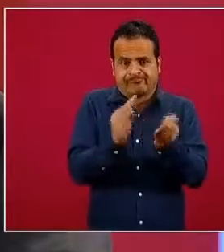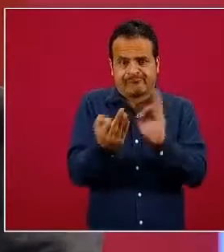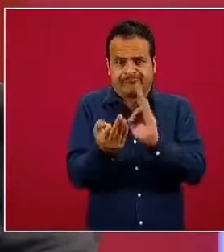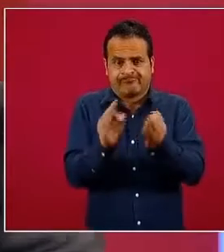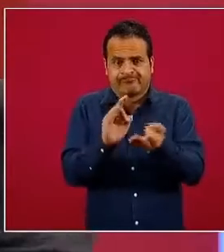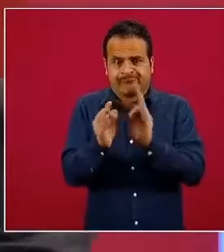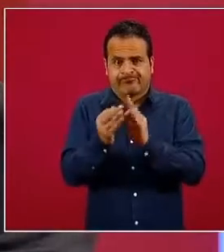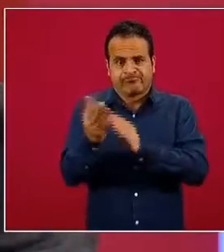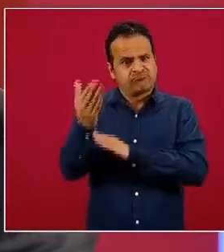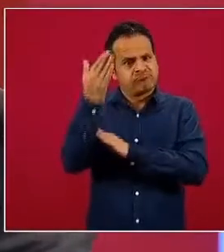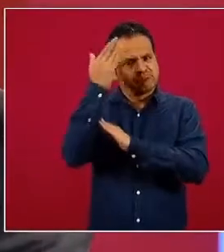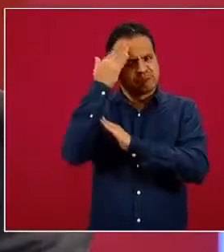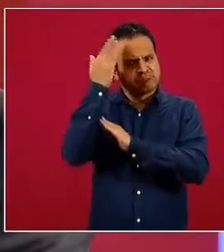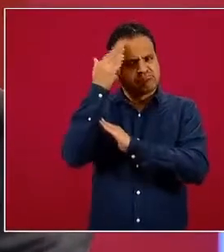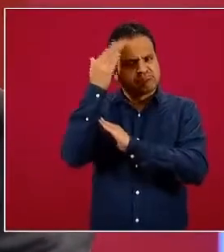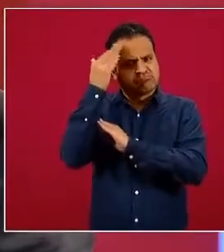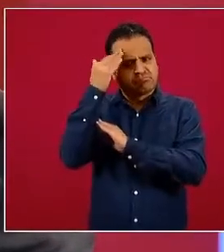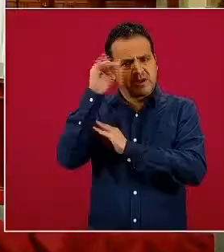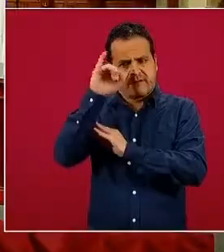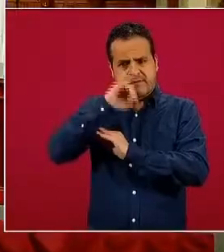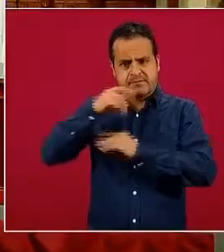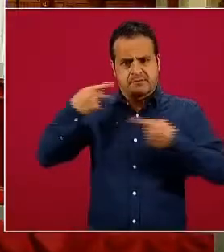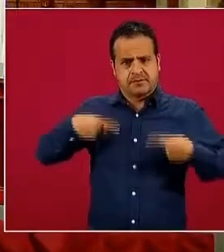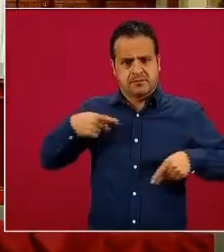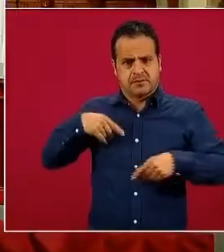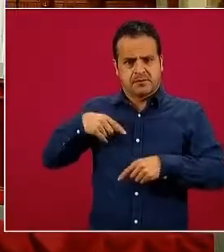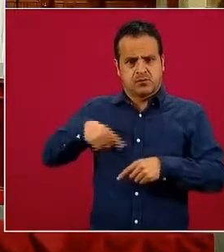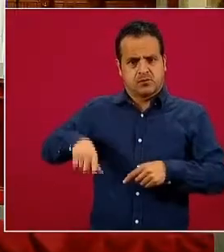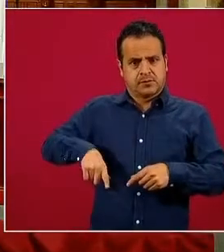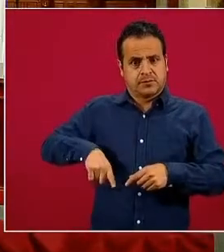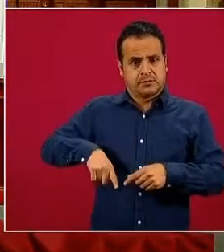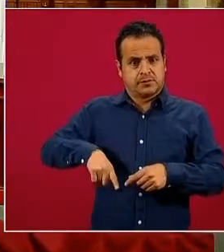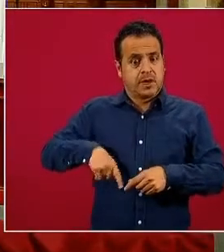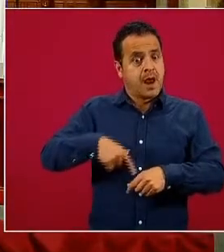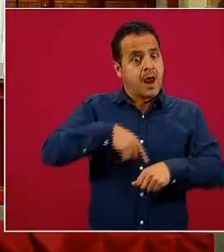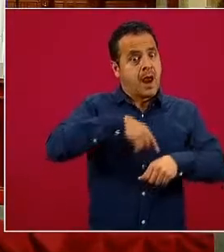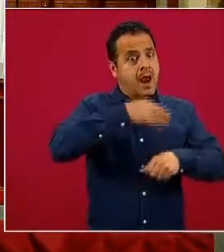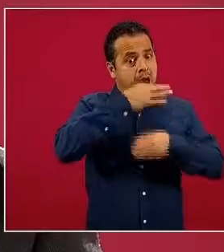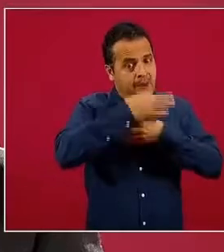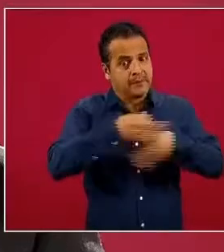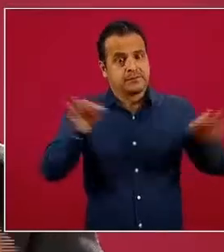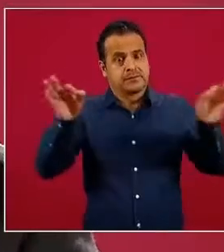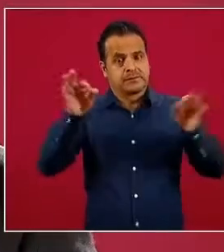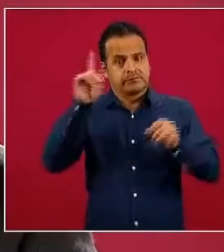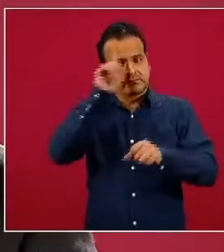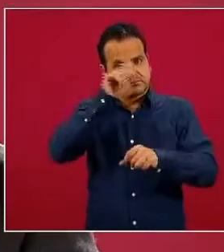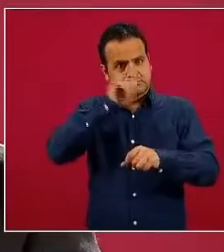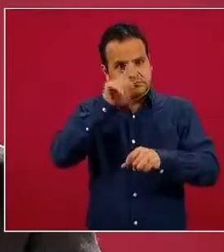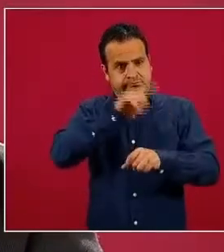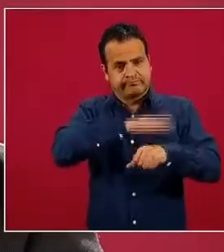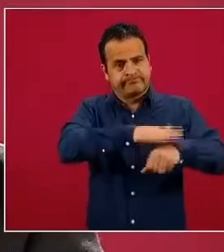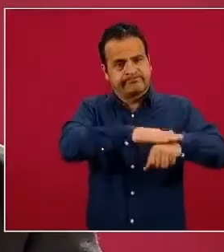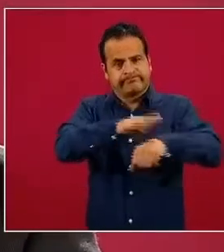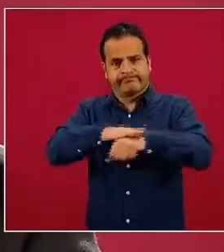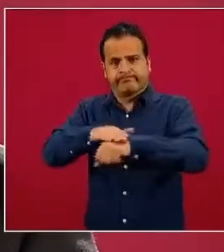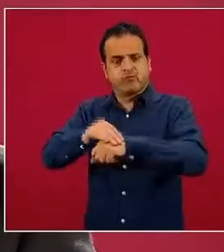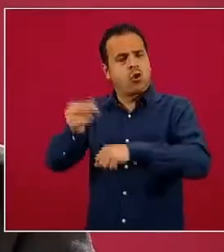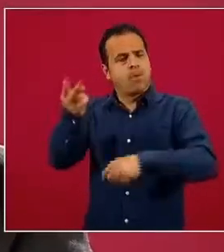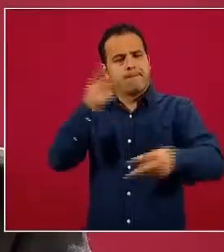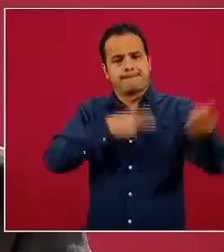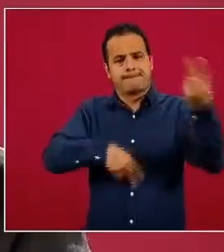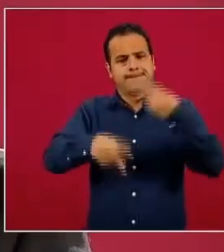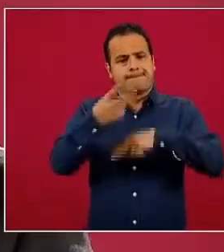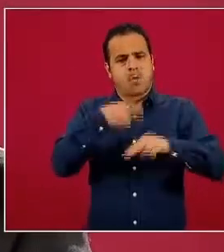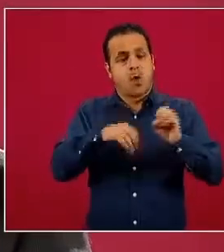comunitarios han pedido a la jefa de gobierno que anuncie que se recomienda no asistir o asistir